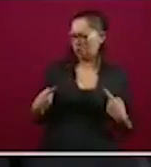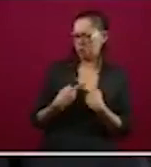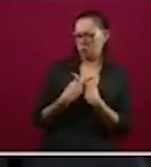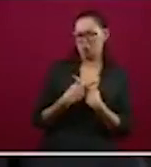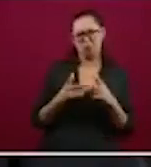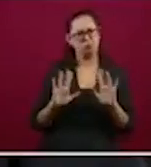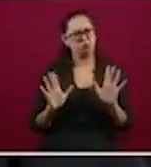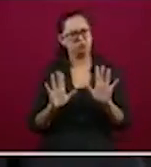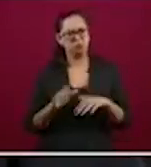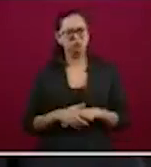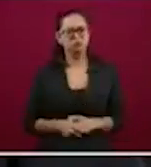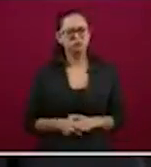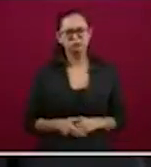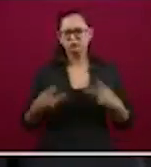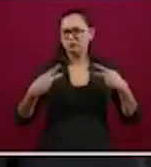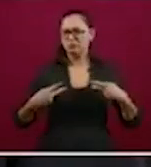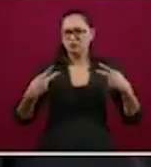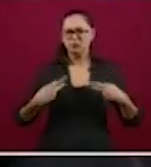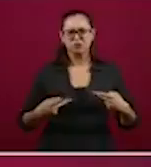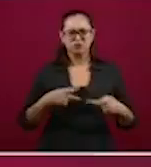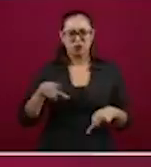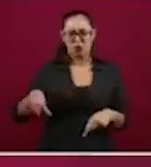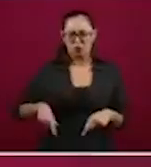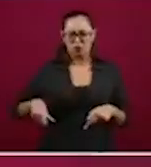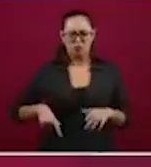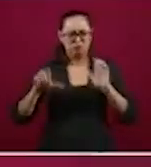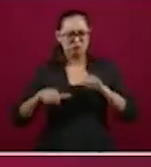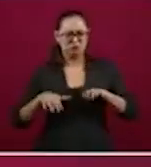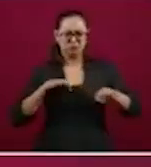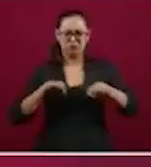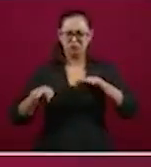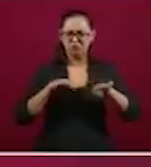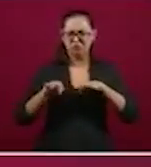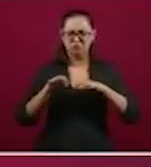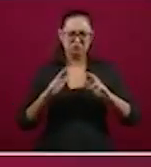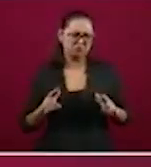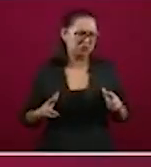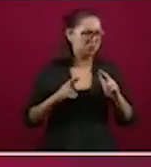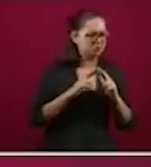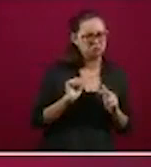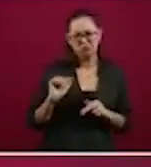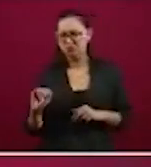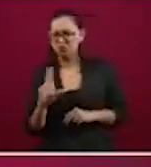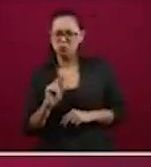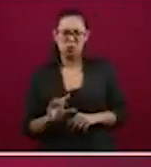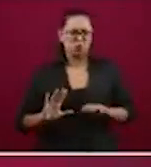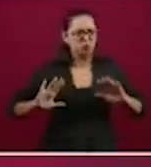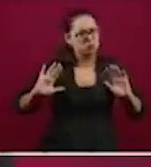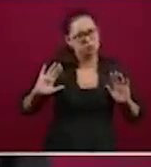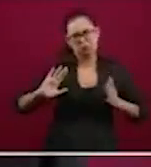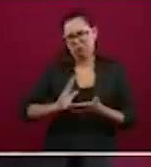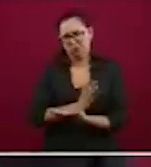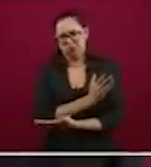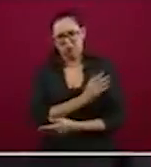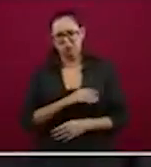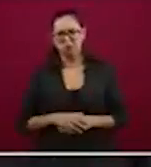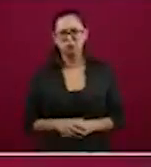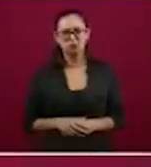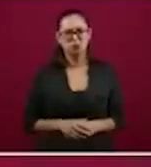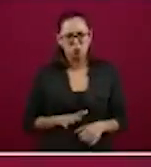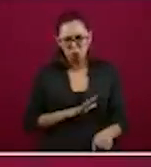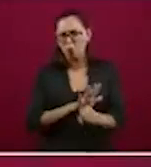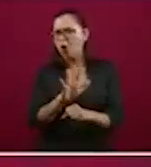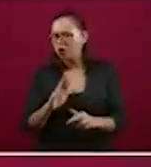a entregar buenas cuentas es nuestra asignatura pendiente' señaló el mandatario en su conferencia de prensa matutina